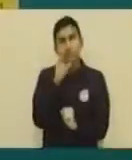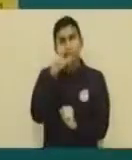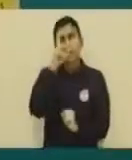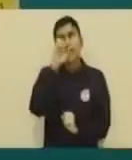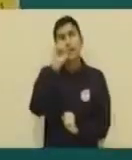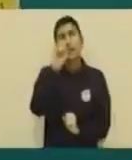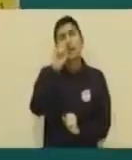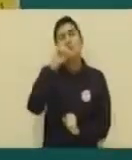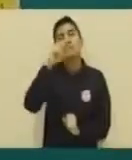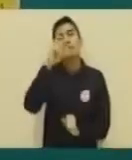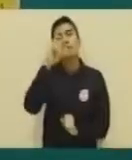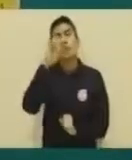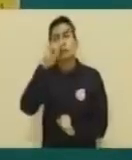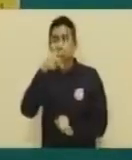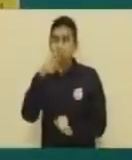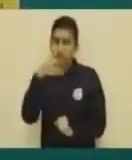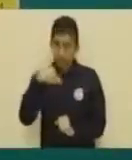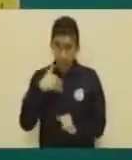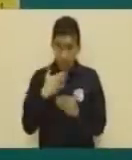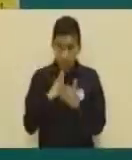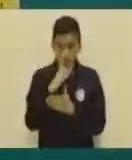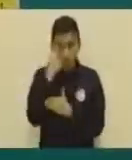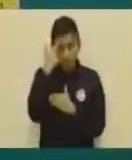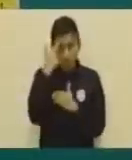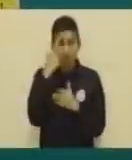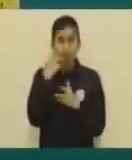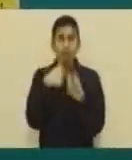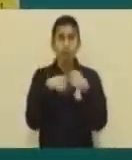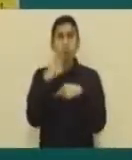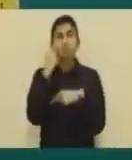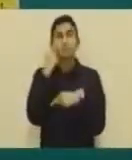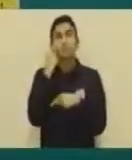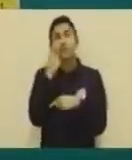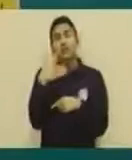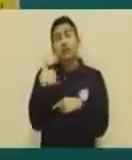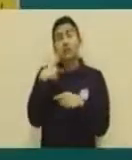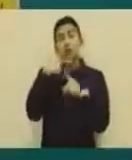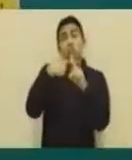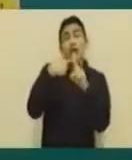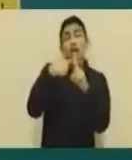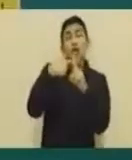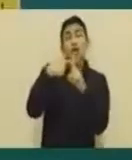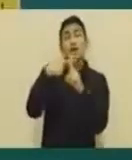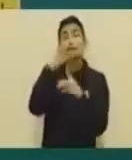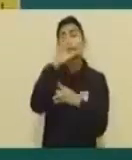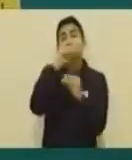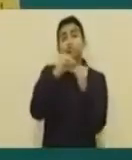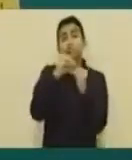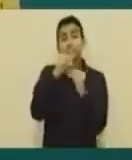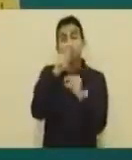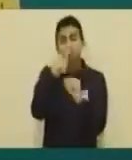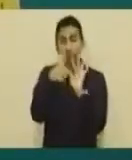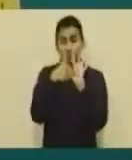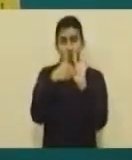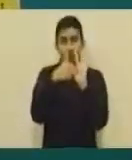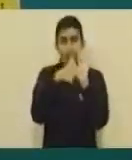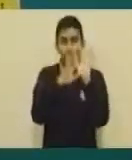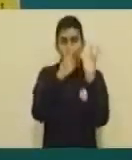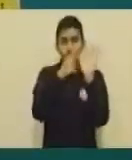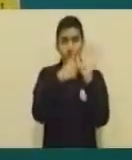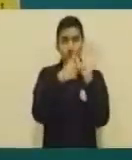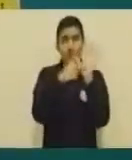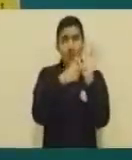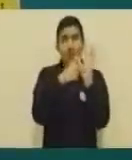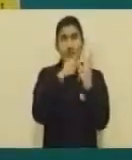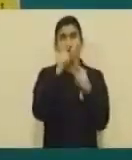ecuación. Para la desviación media, tendríamos la sumatoria de estas desviaciones dividido el número de